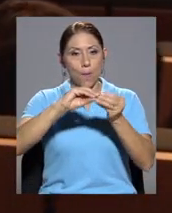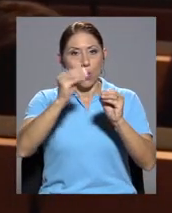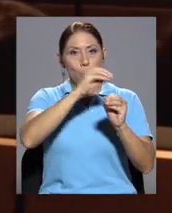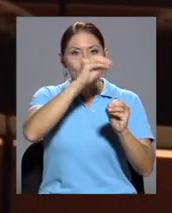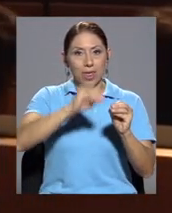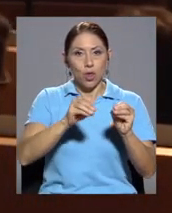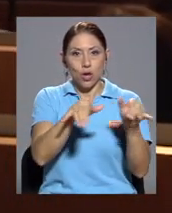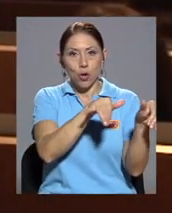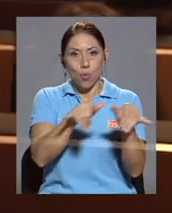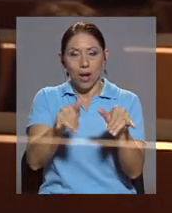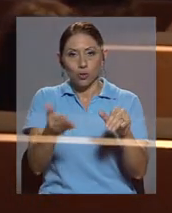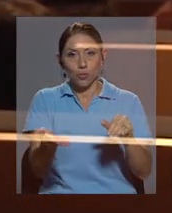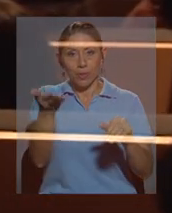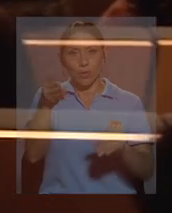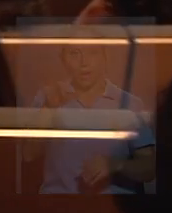igual o superior a 9